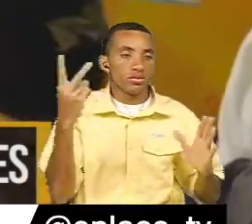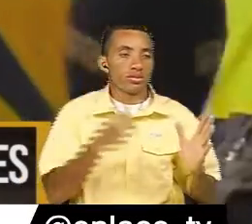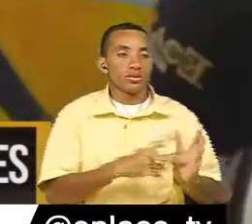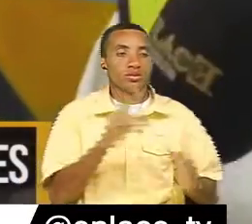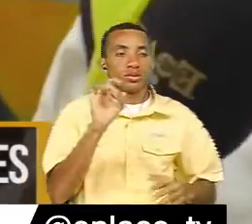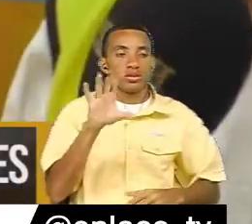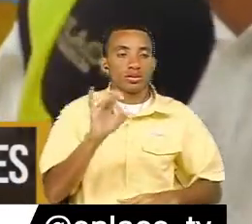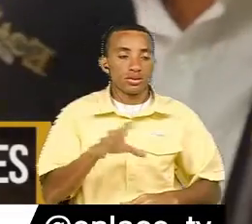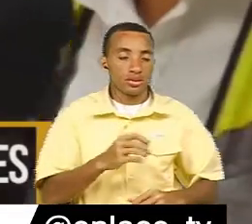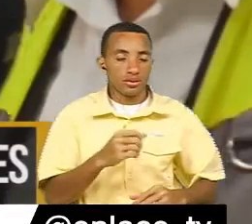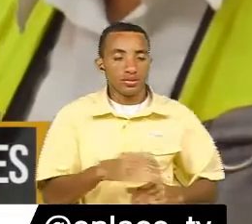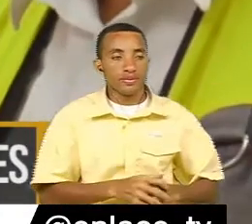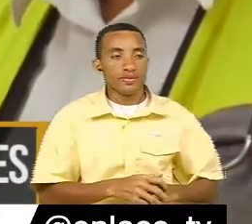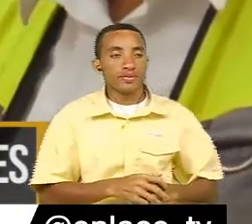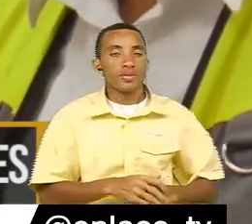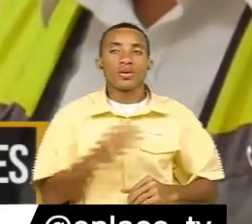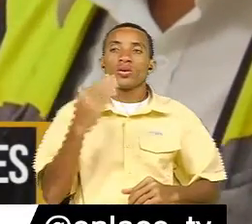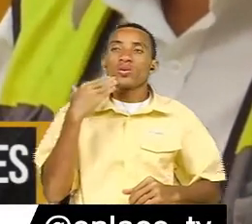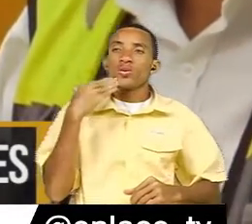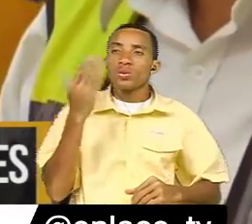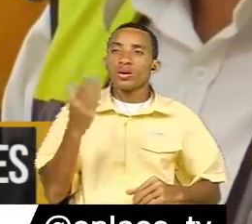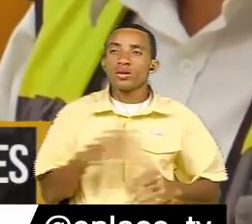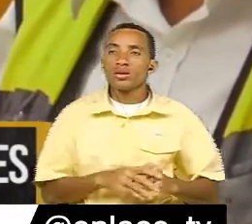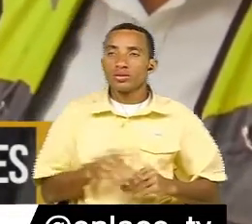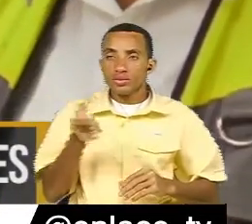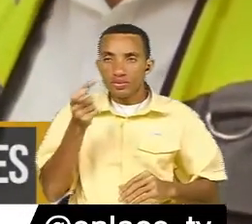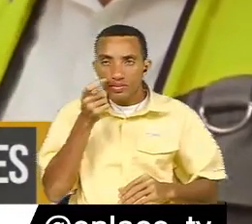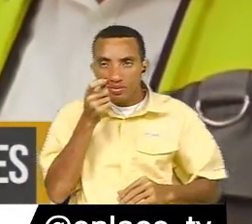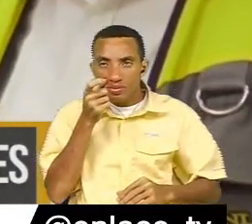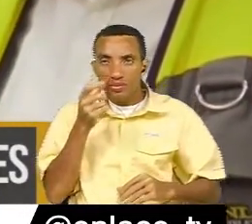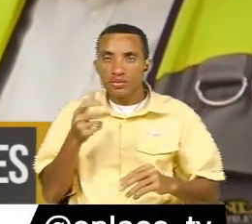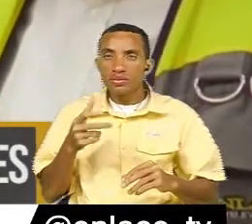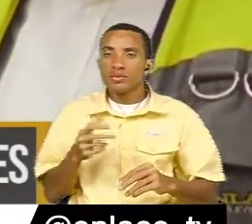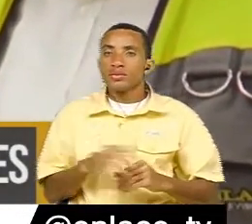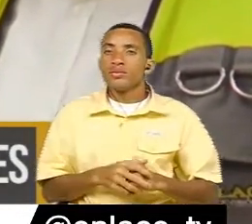Bueno, finalmente, ¿cuándo hay el primer corte de auditoría a este gobierno este primer año?